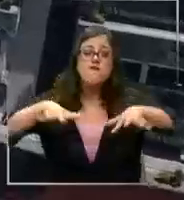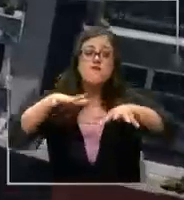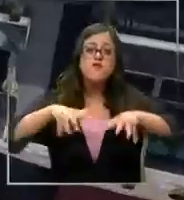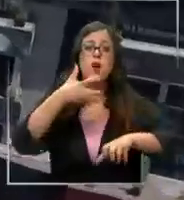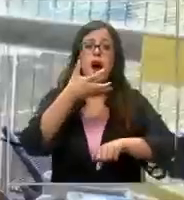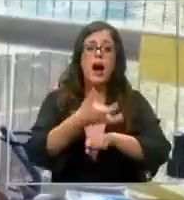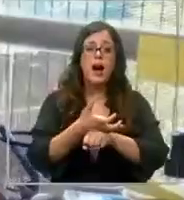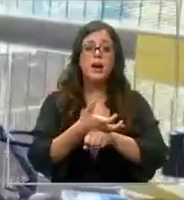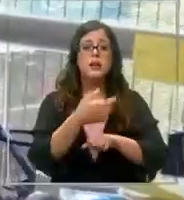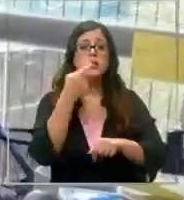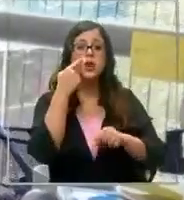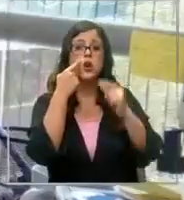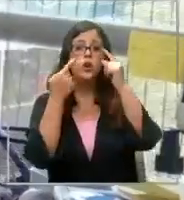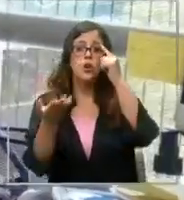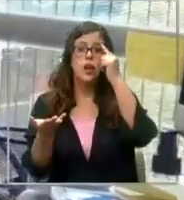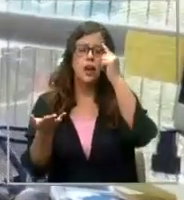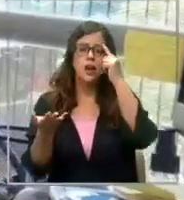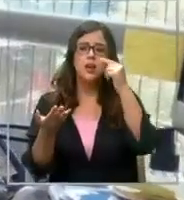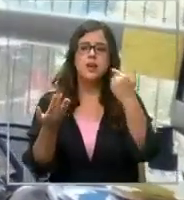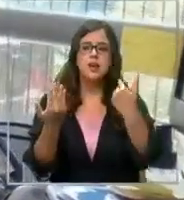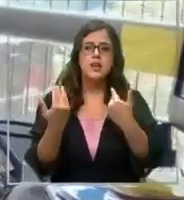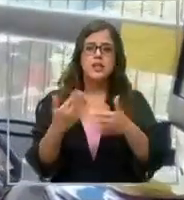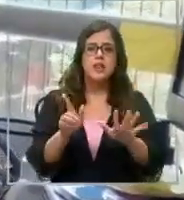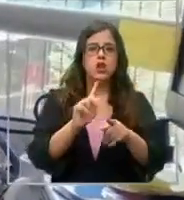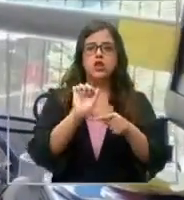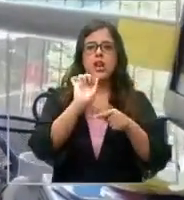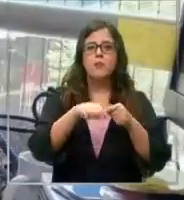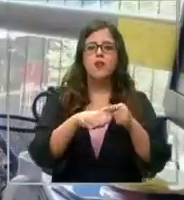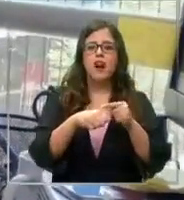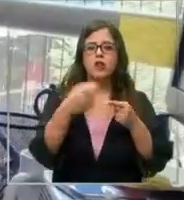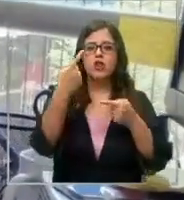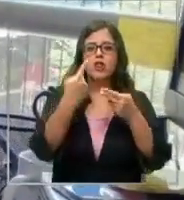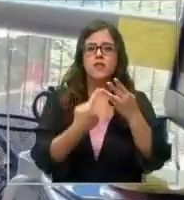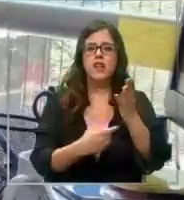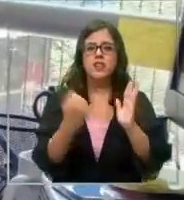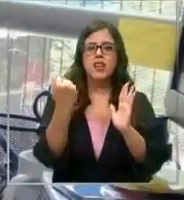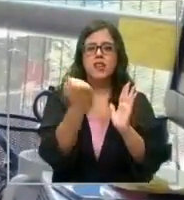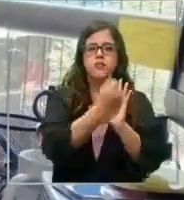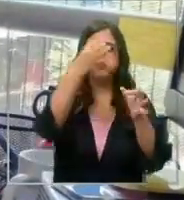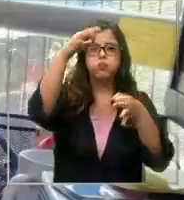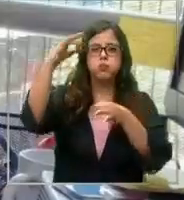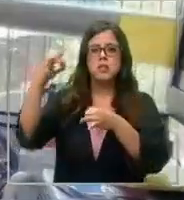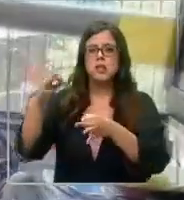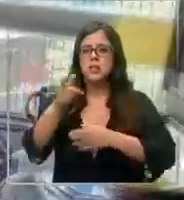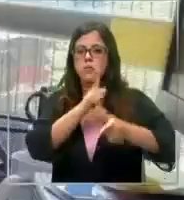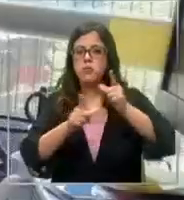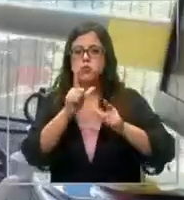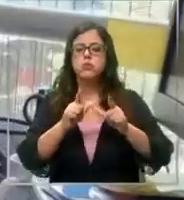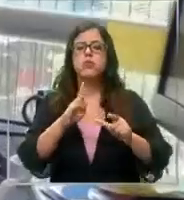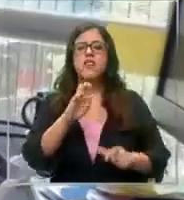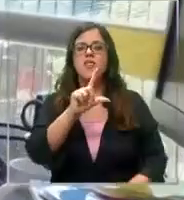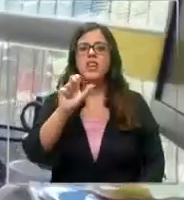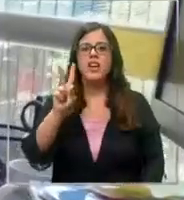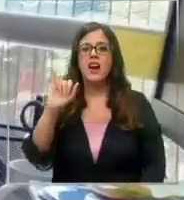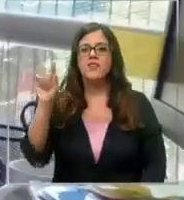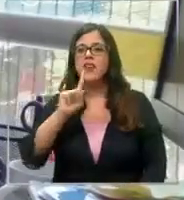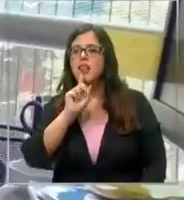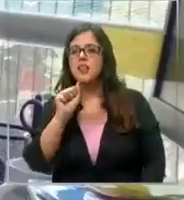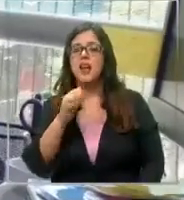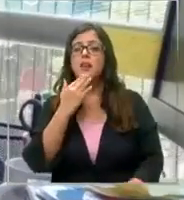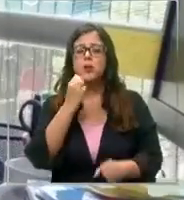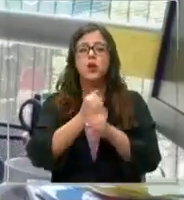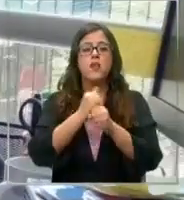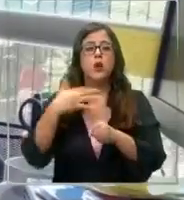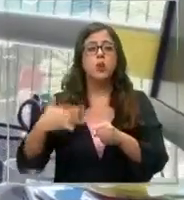esfuerzos. No se han renovado varias patentes en el barrio Bellavista. Tenemos un trabajo además importante. Hay una mesa de seguridad en